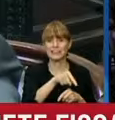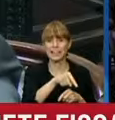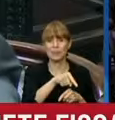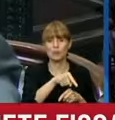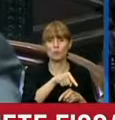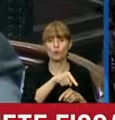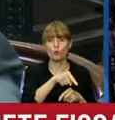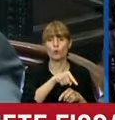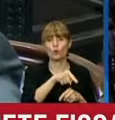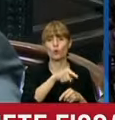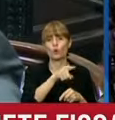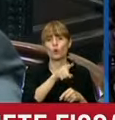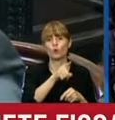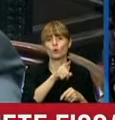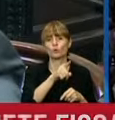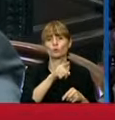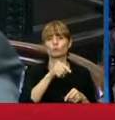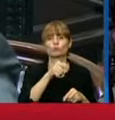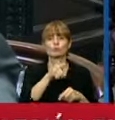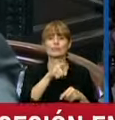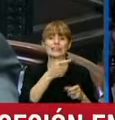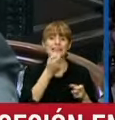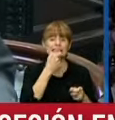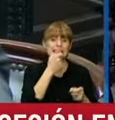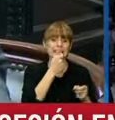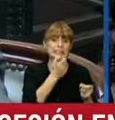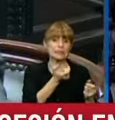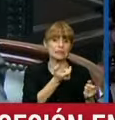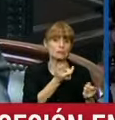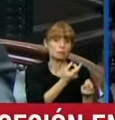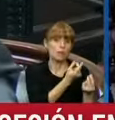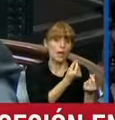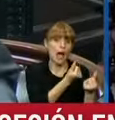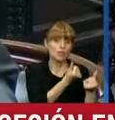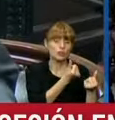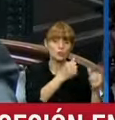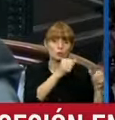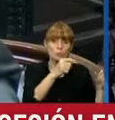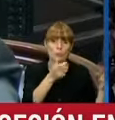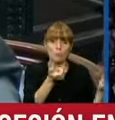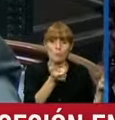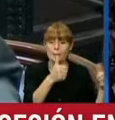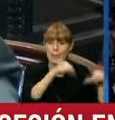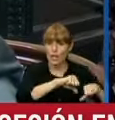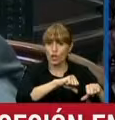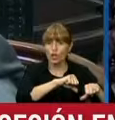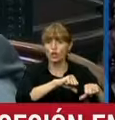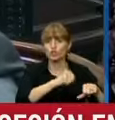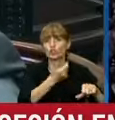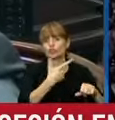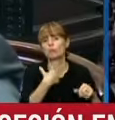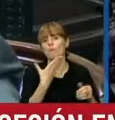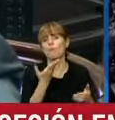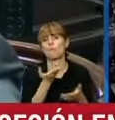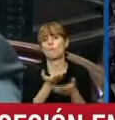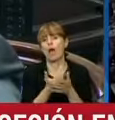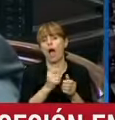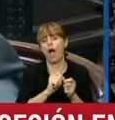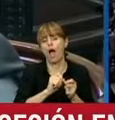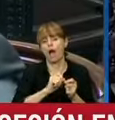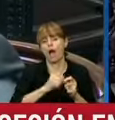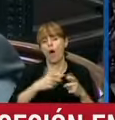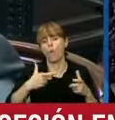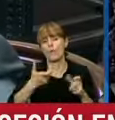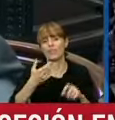cariño. Además, después de la presentación del sábado, en las redes sociales, por ejemplo, el